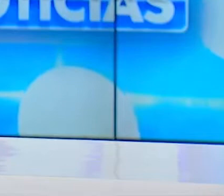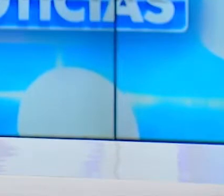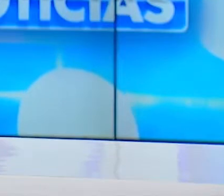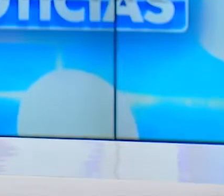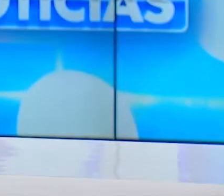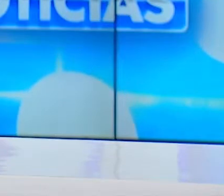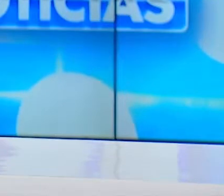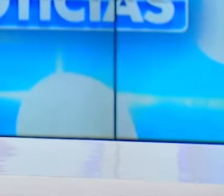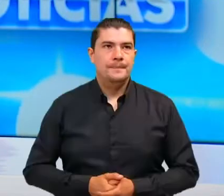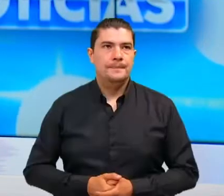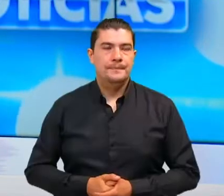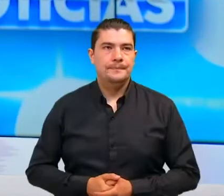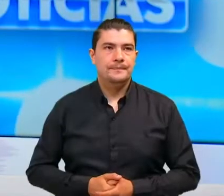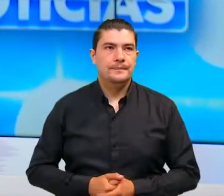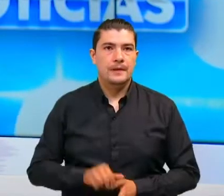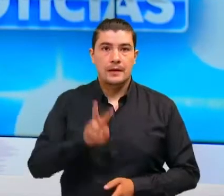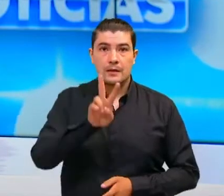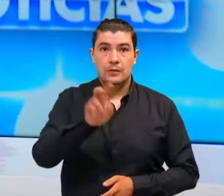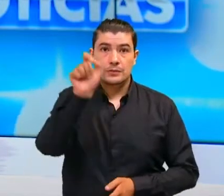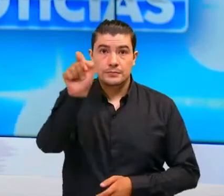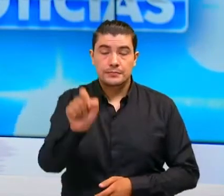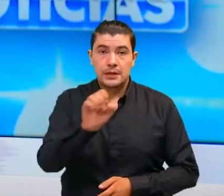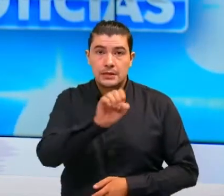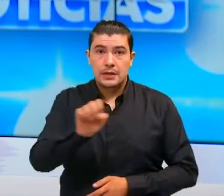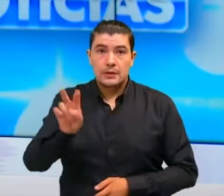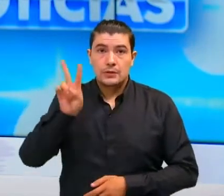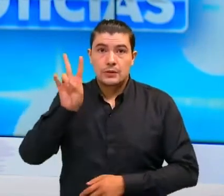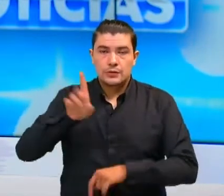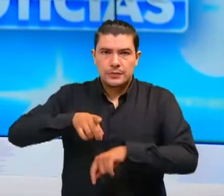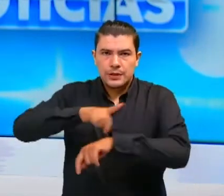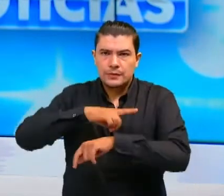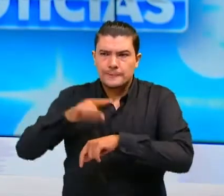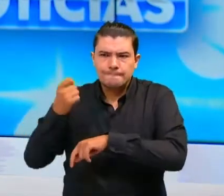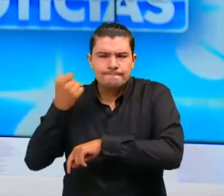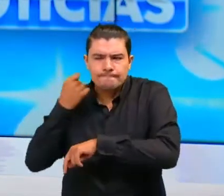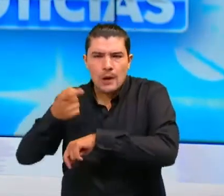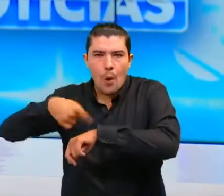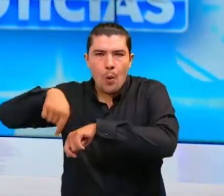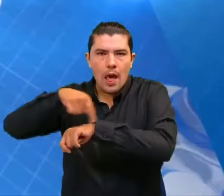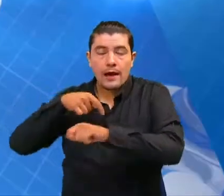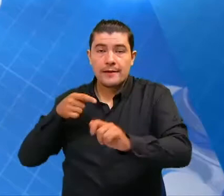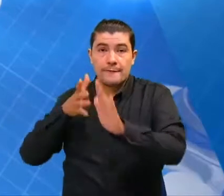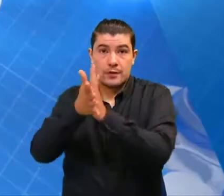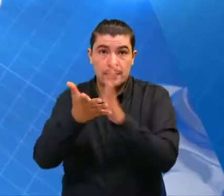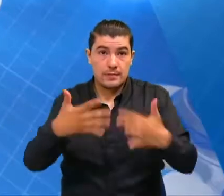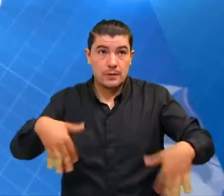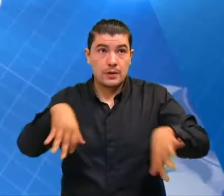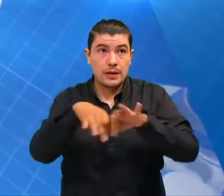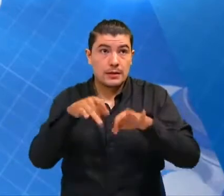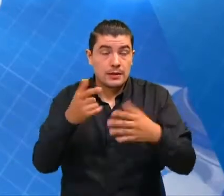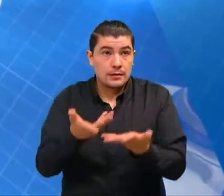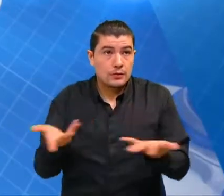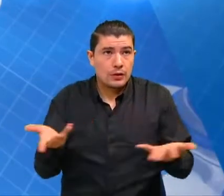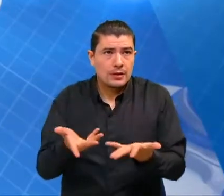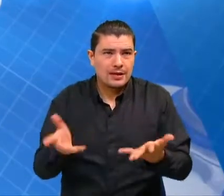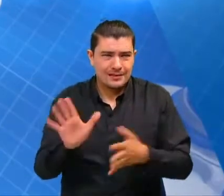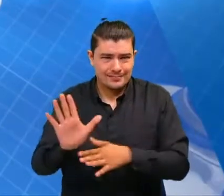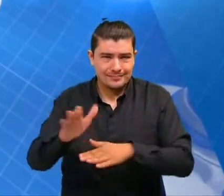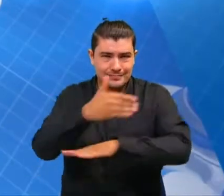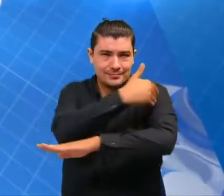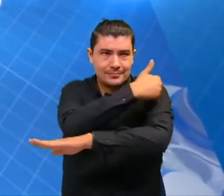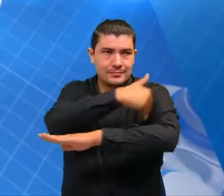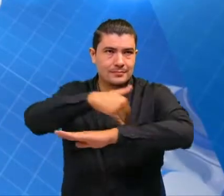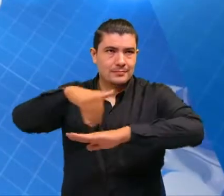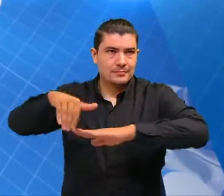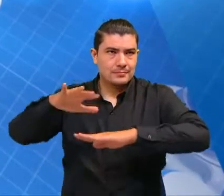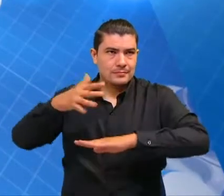2:02 de la tarde. Tenemos información de última hora que se registra en la capital del departamento de Santander, exactamente en la diagonal